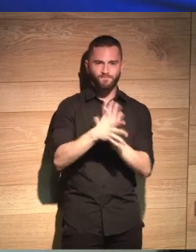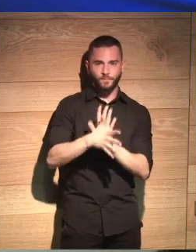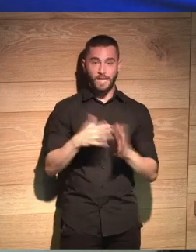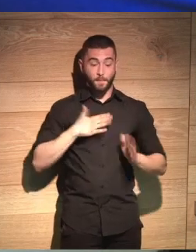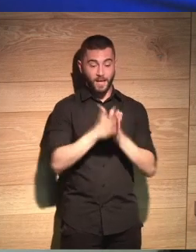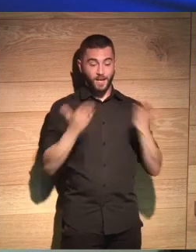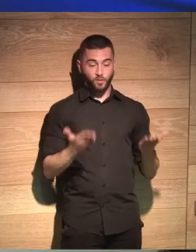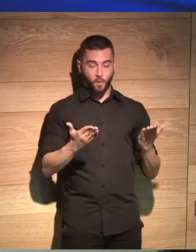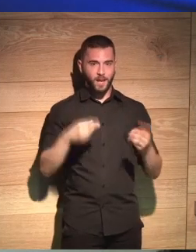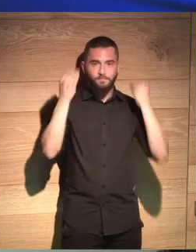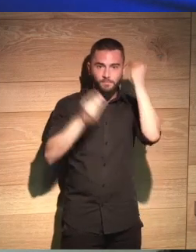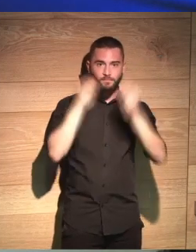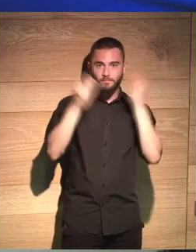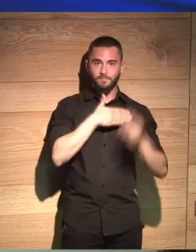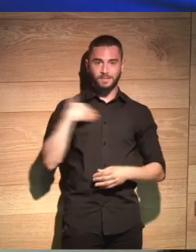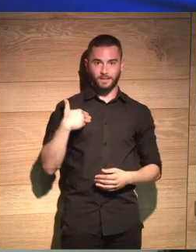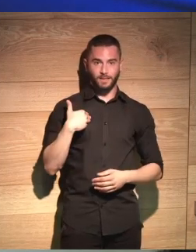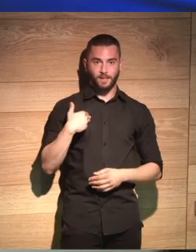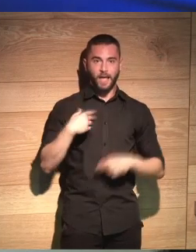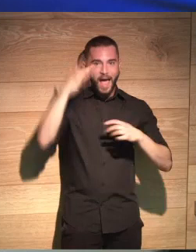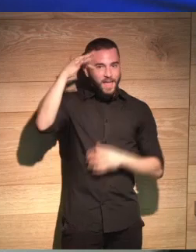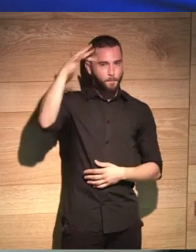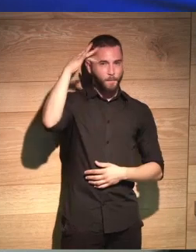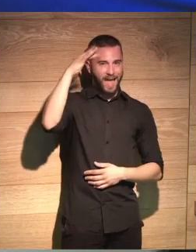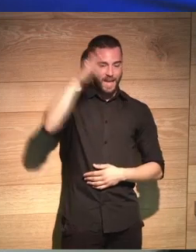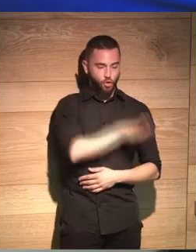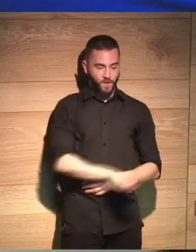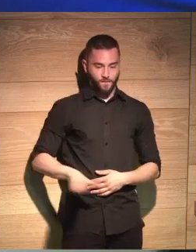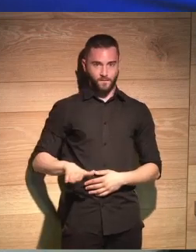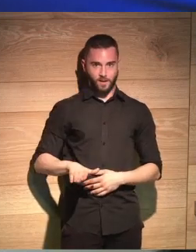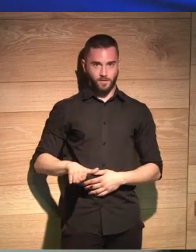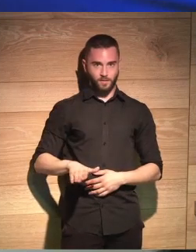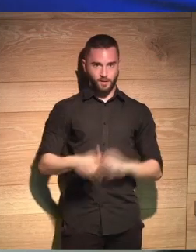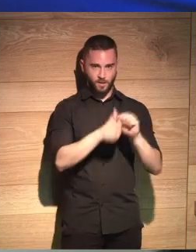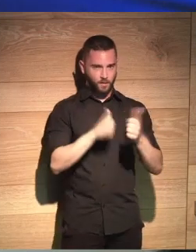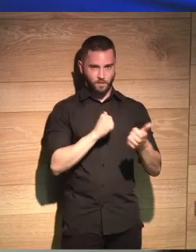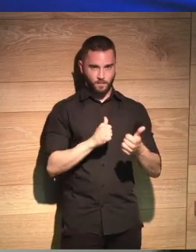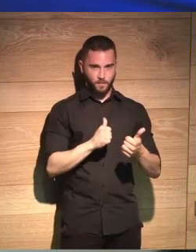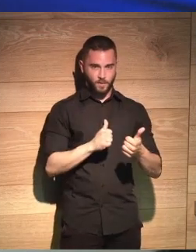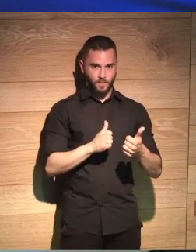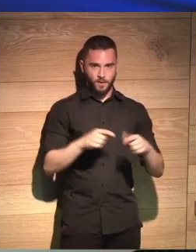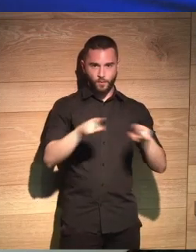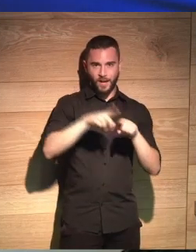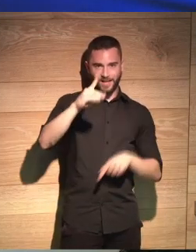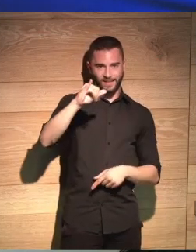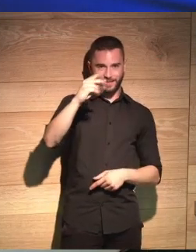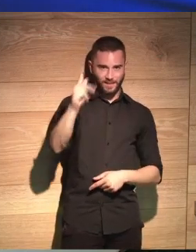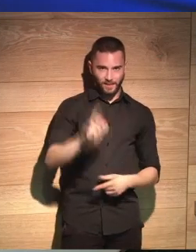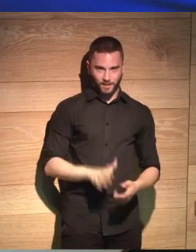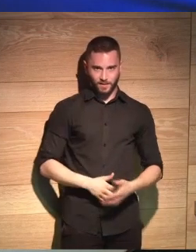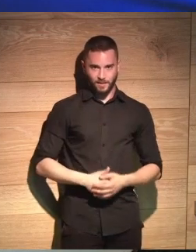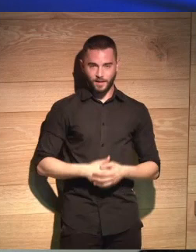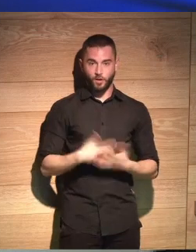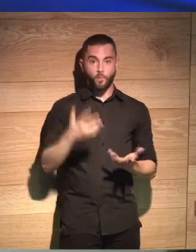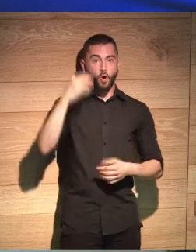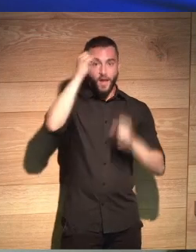pensar en la imaginación infantil como un dique también, ¿no? Como la